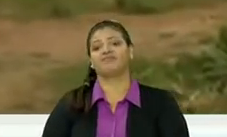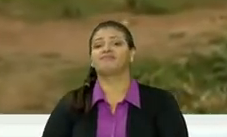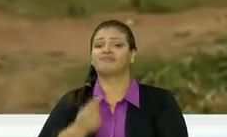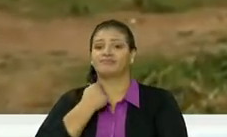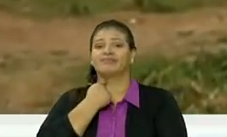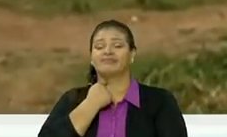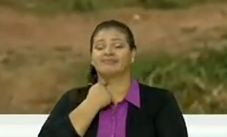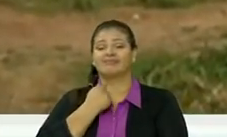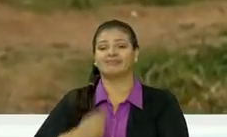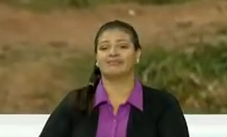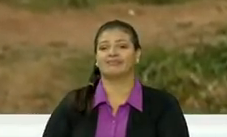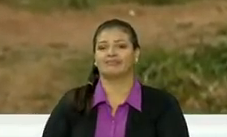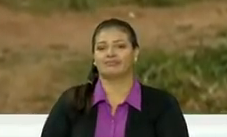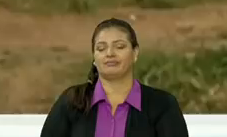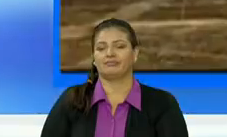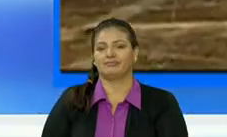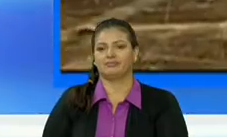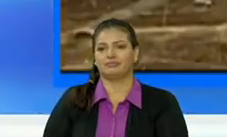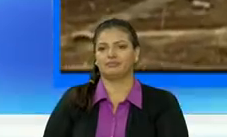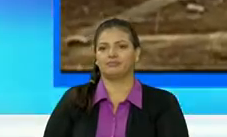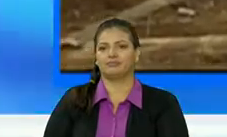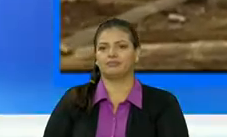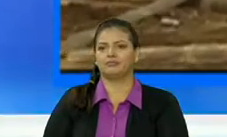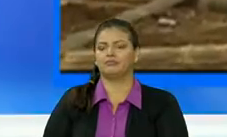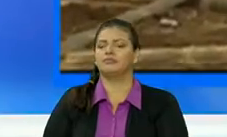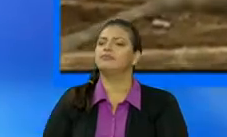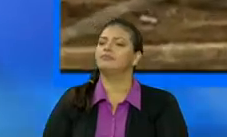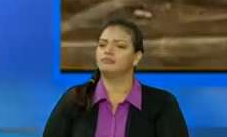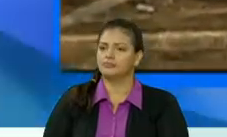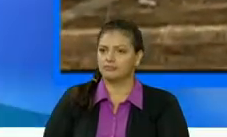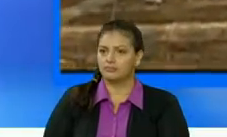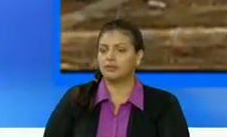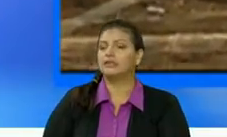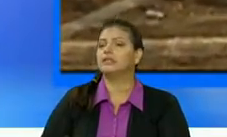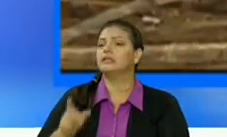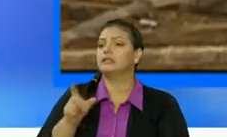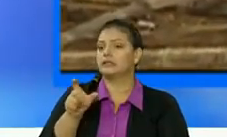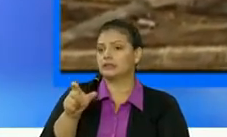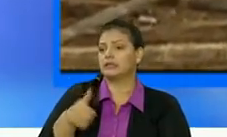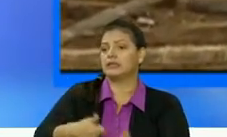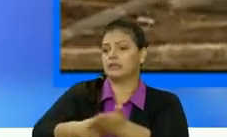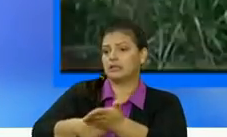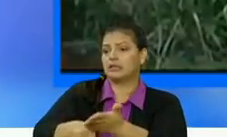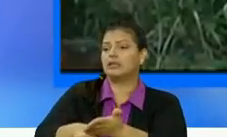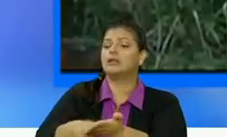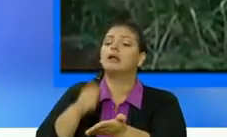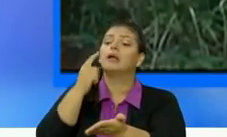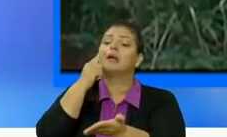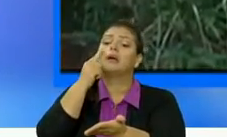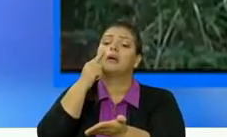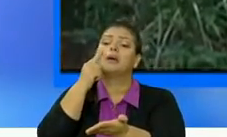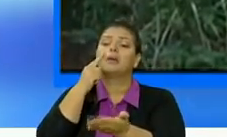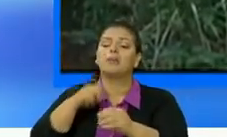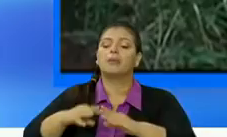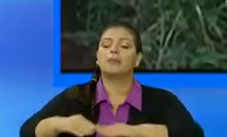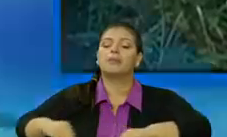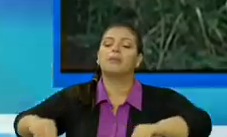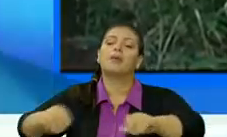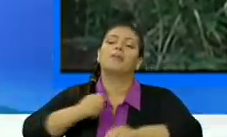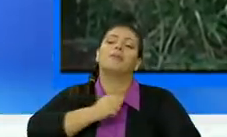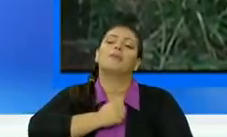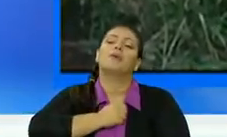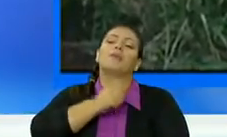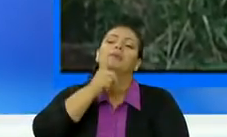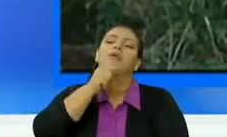Internamiento Regional de Varones en Guayaquil. Solicitamos documentación para verificar a quién le pertenece este predio, perteneciéndole